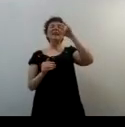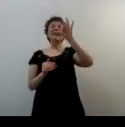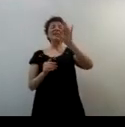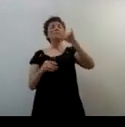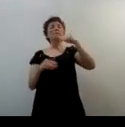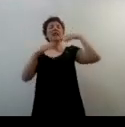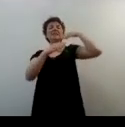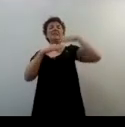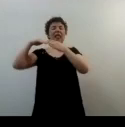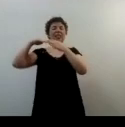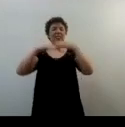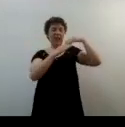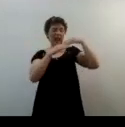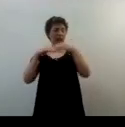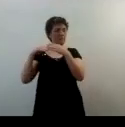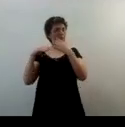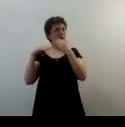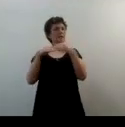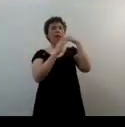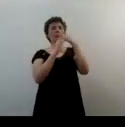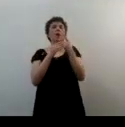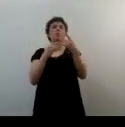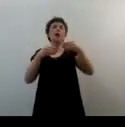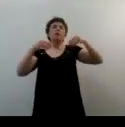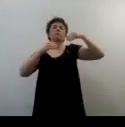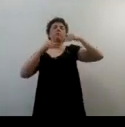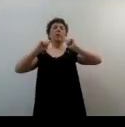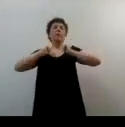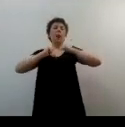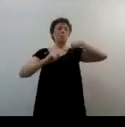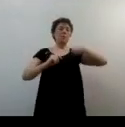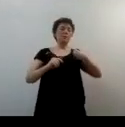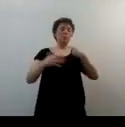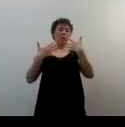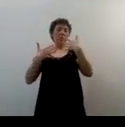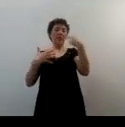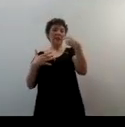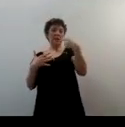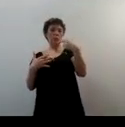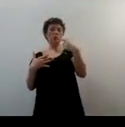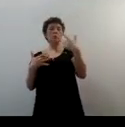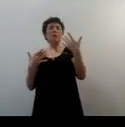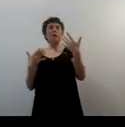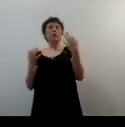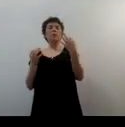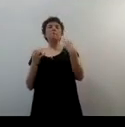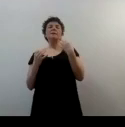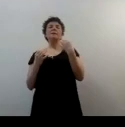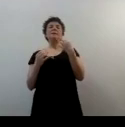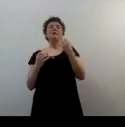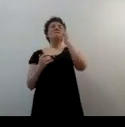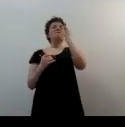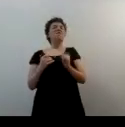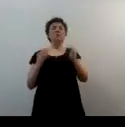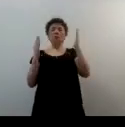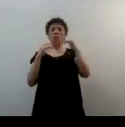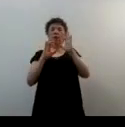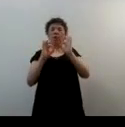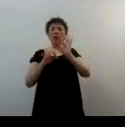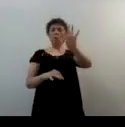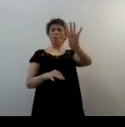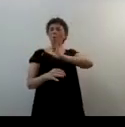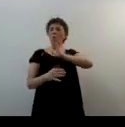sandía fundamentalmente porque una rodaja te aporta lo mismo, o sea, 10 gramos de fructosa, pero como no contiene nada de fibra, pasa muy rápido a nuestro